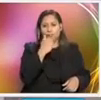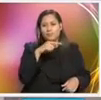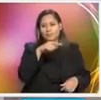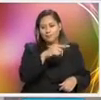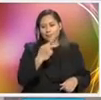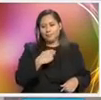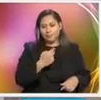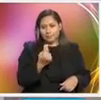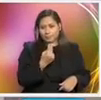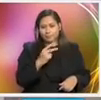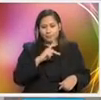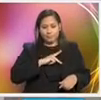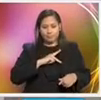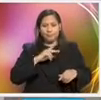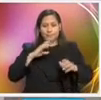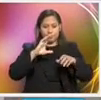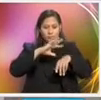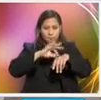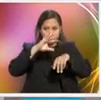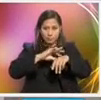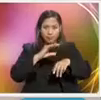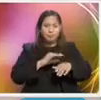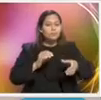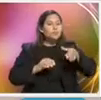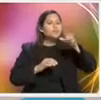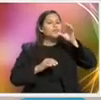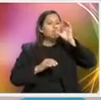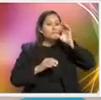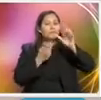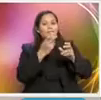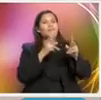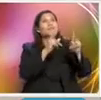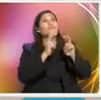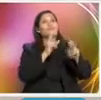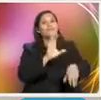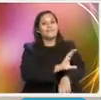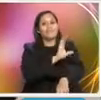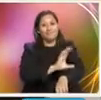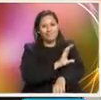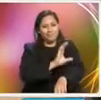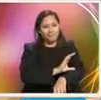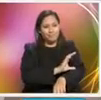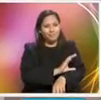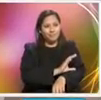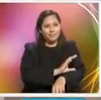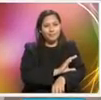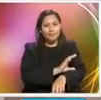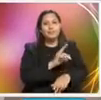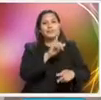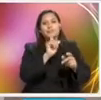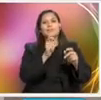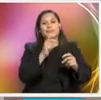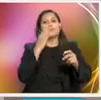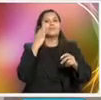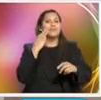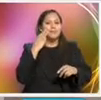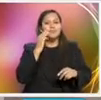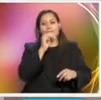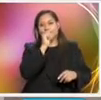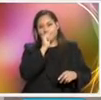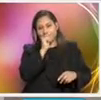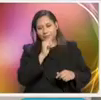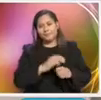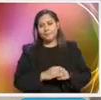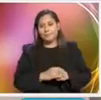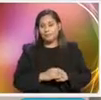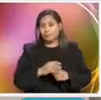necesito alimentar a mis músculos para que de ahí no se tome la energía y entonces lo tomes más bien de la manzana y de la avena que estás tomando.